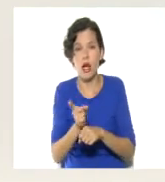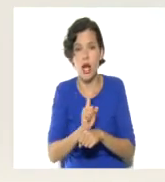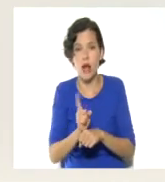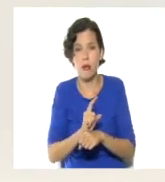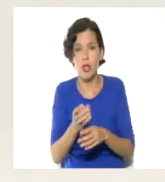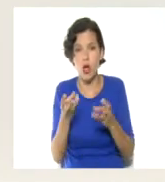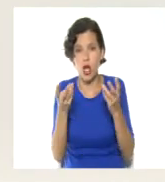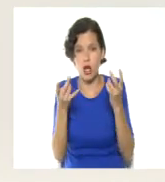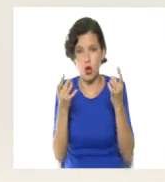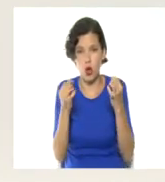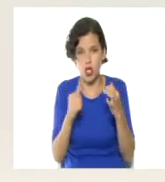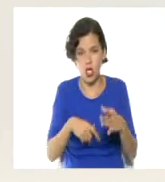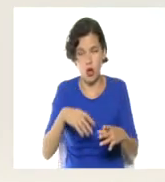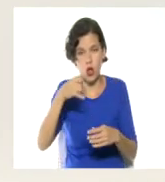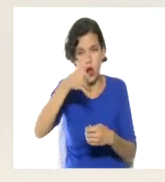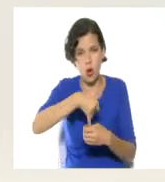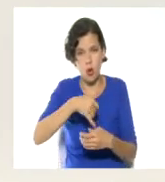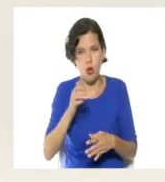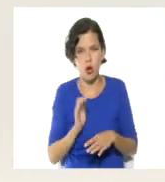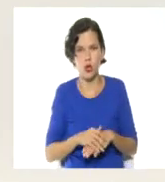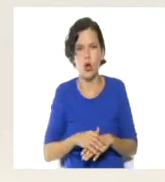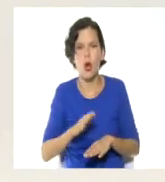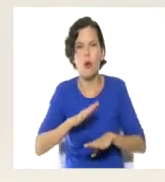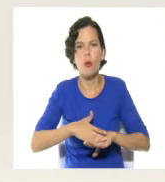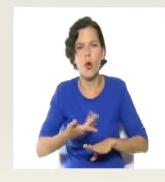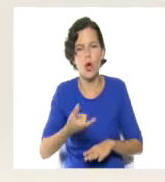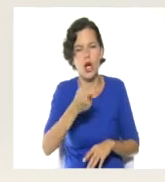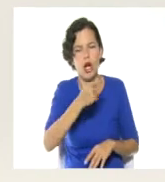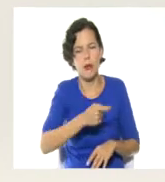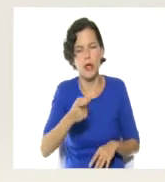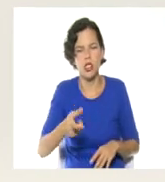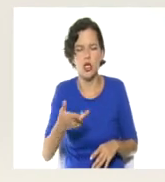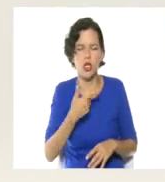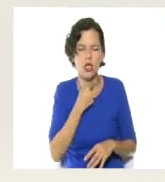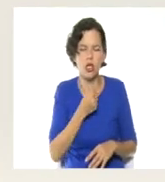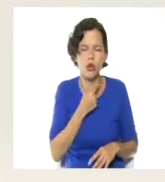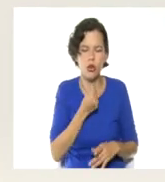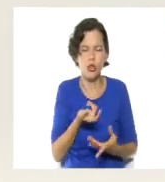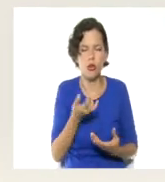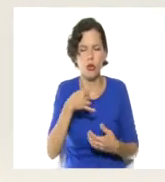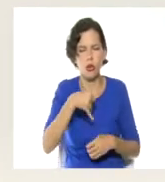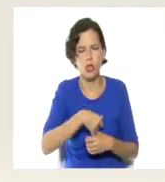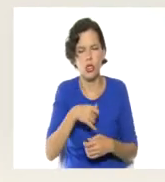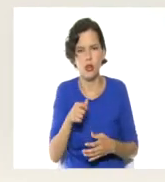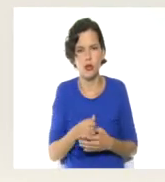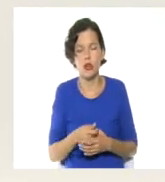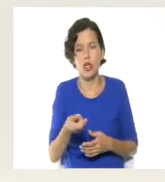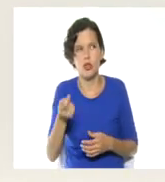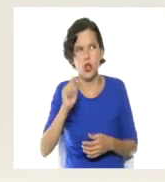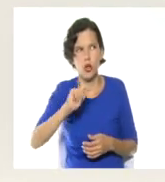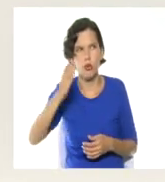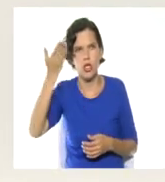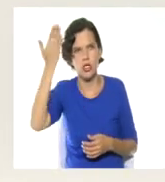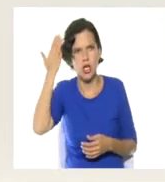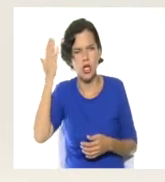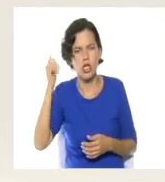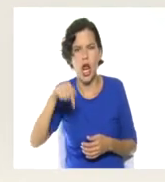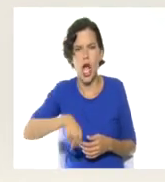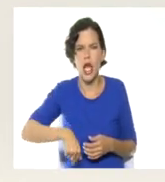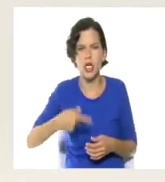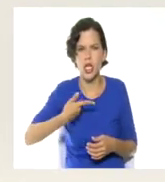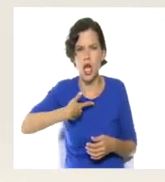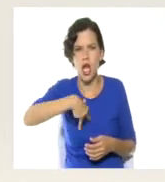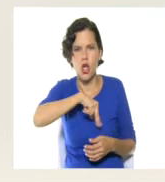conteo de los votos por los candidatos de su preferencia. Hace unos meses atrás, aquí en